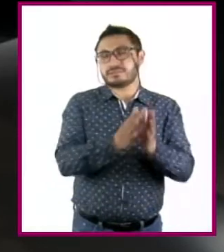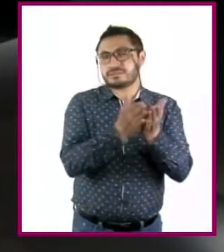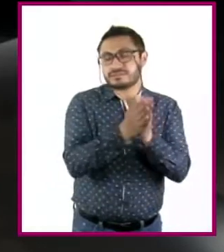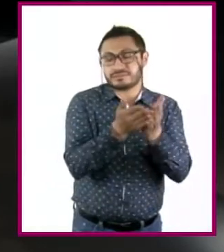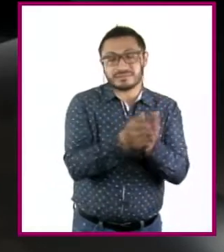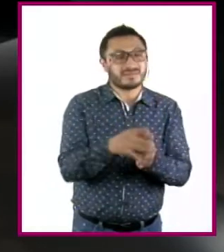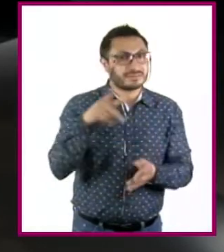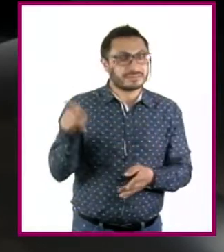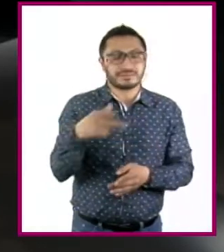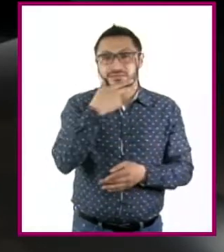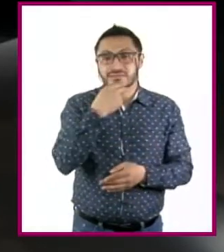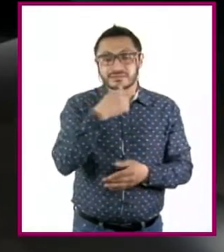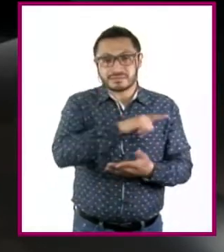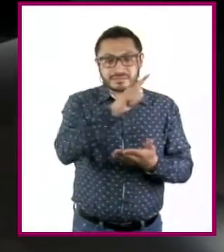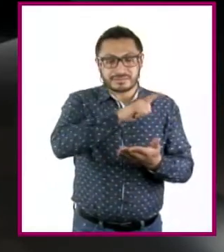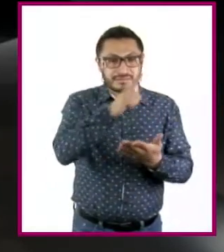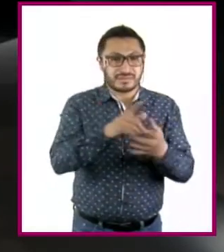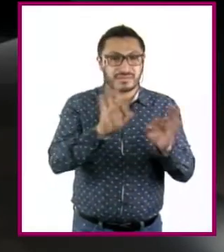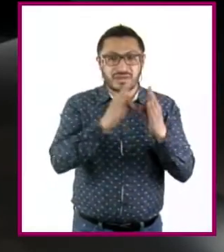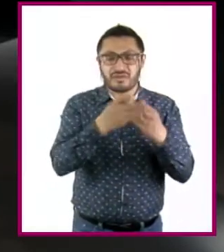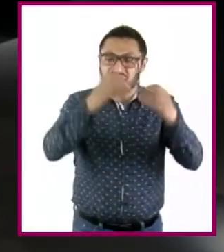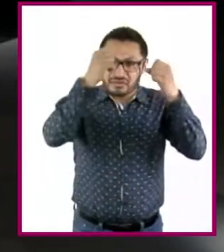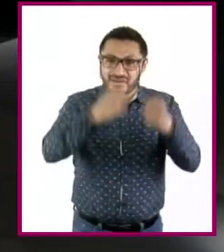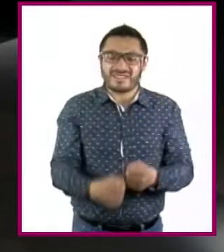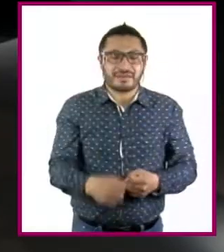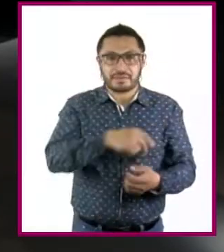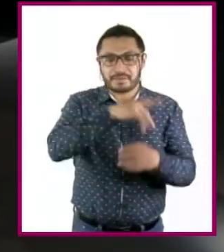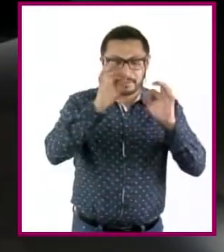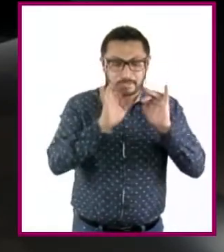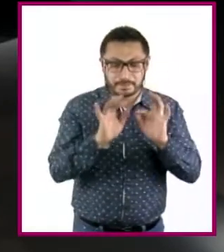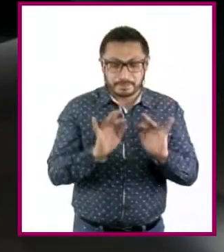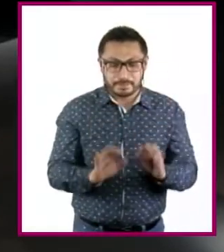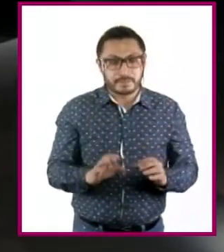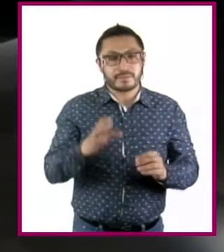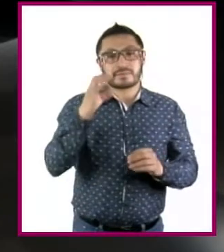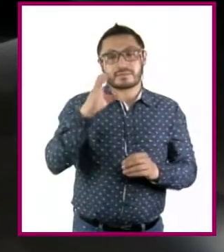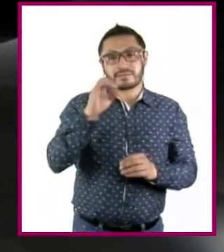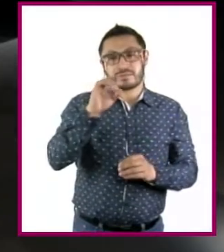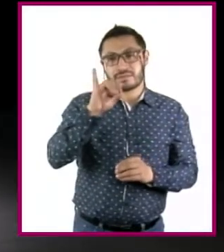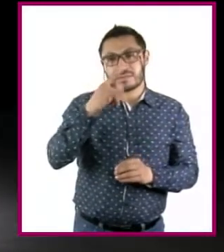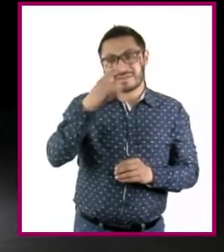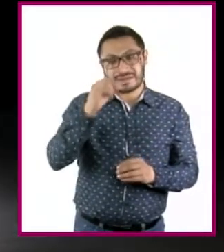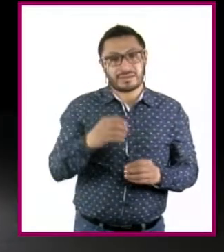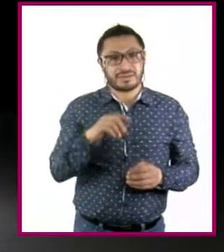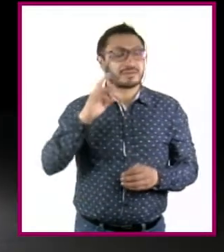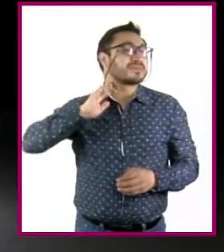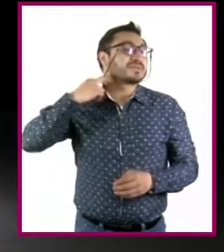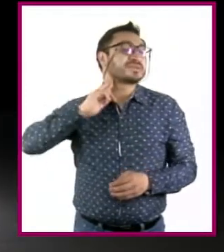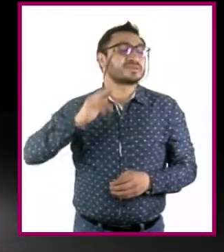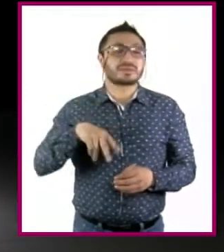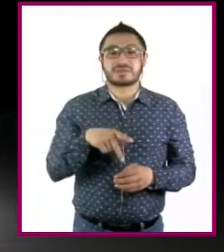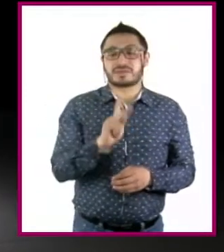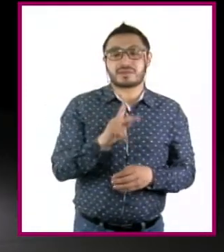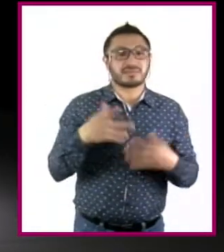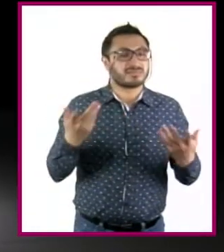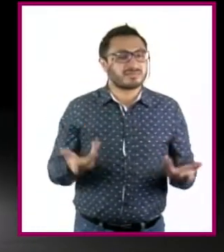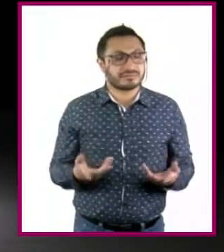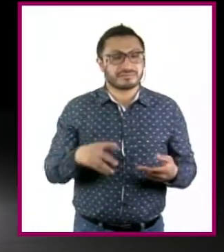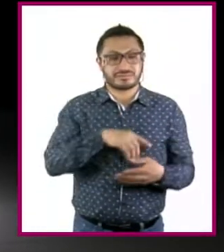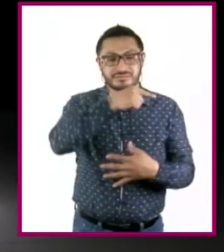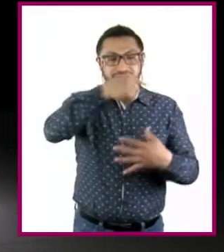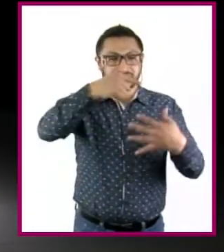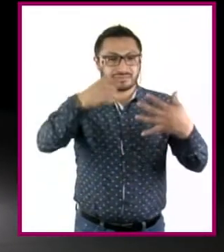estas leyes son medidas de seguridad que se programan en el código que rige las acciones de los robots. Sin embargo, un